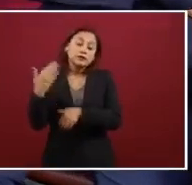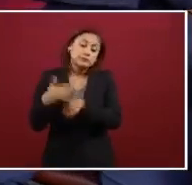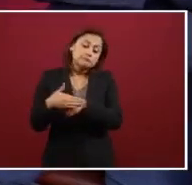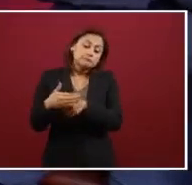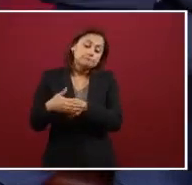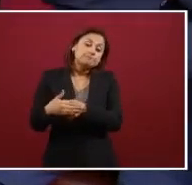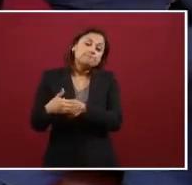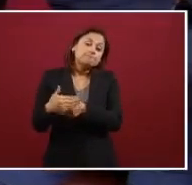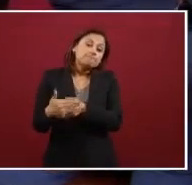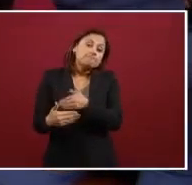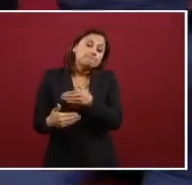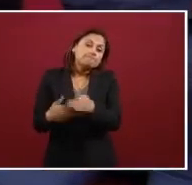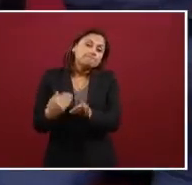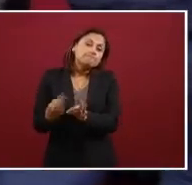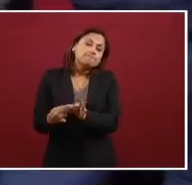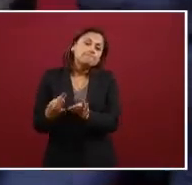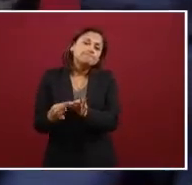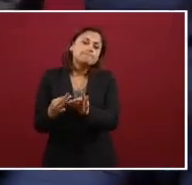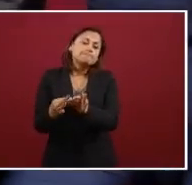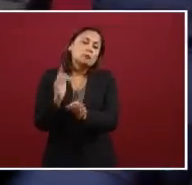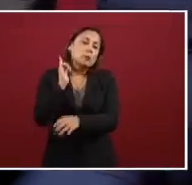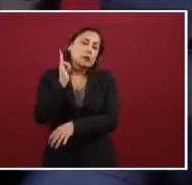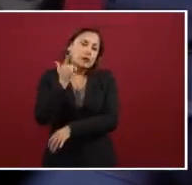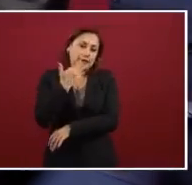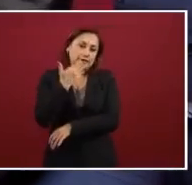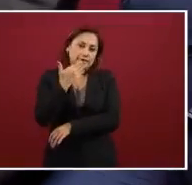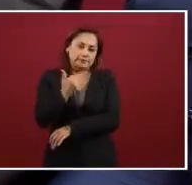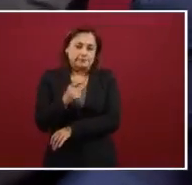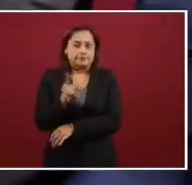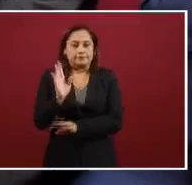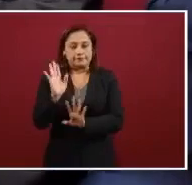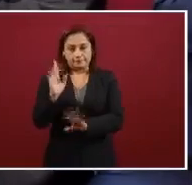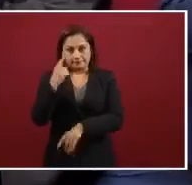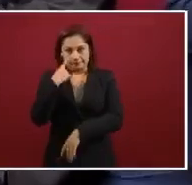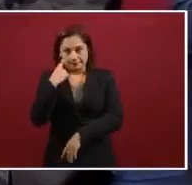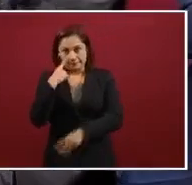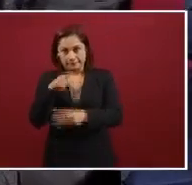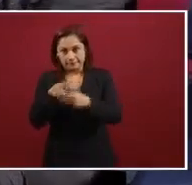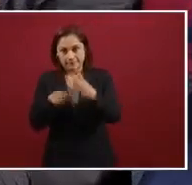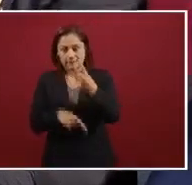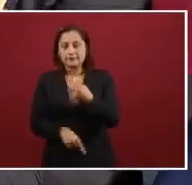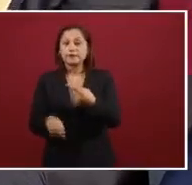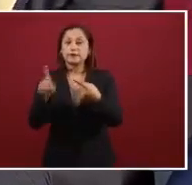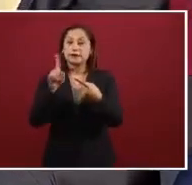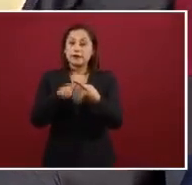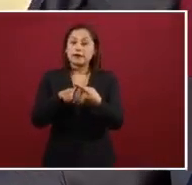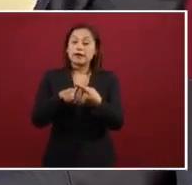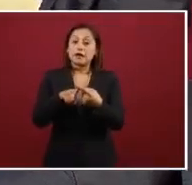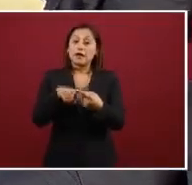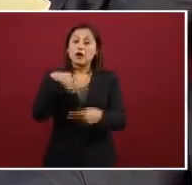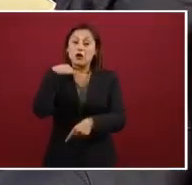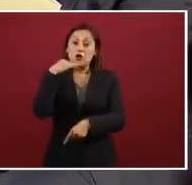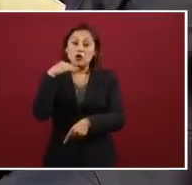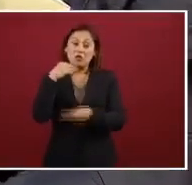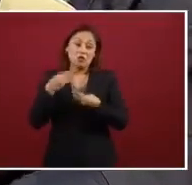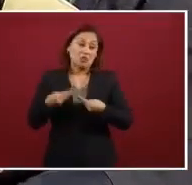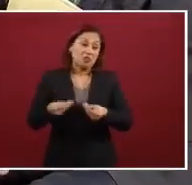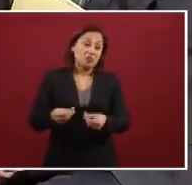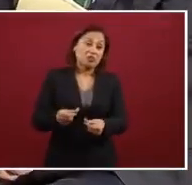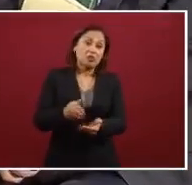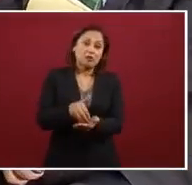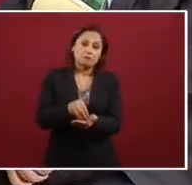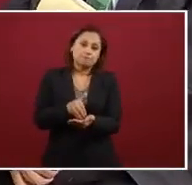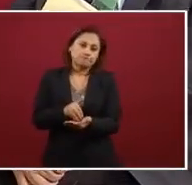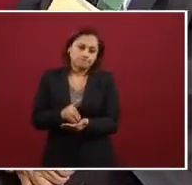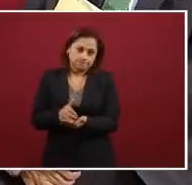Que son tres cosas, ¿no? Lo que ahorremos por no permitir la corrupción, lo que ahorremos